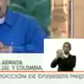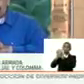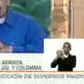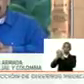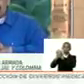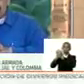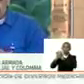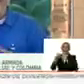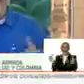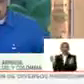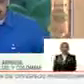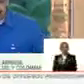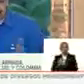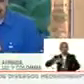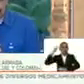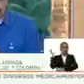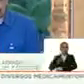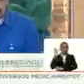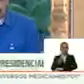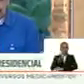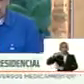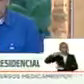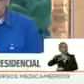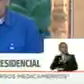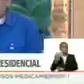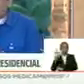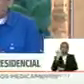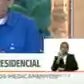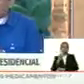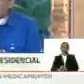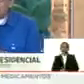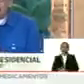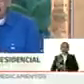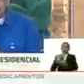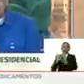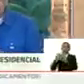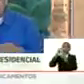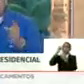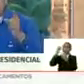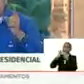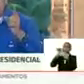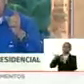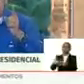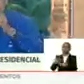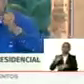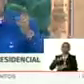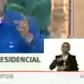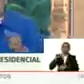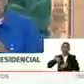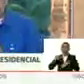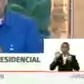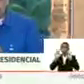y con el mazo dando por bueno pueblo de venezuela pido las bendiciones a nuestra patria a las 8 de la noche todo el mundo